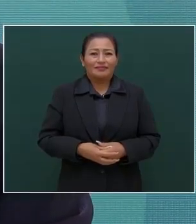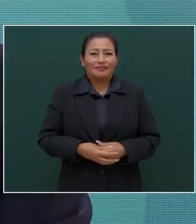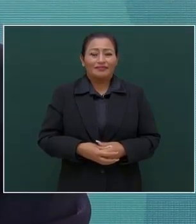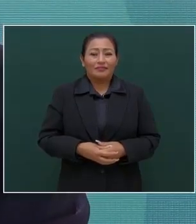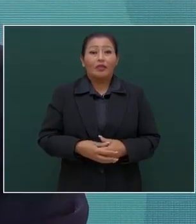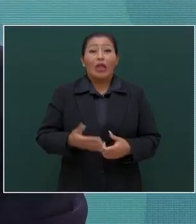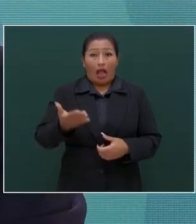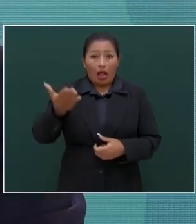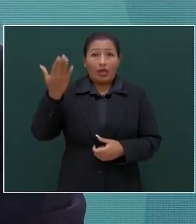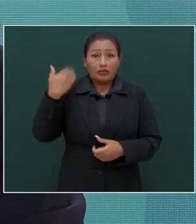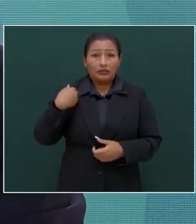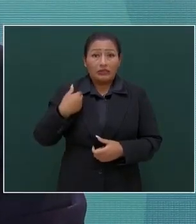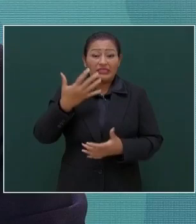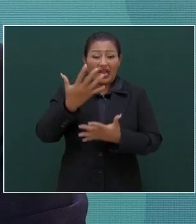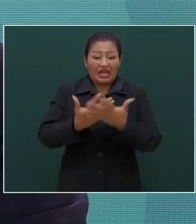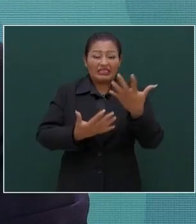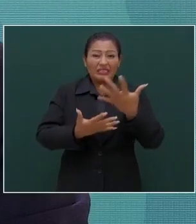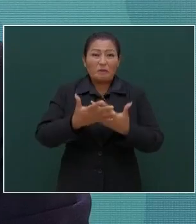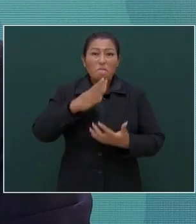barbaridades